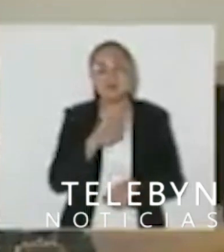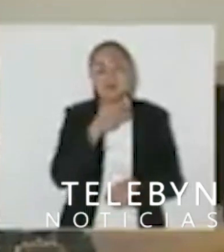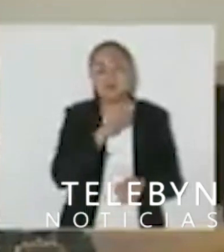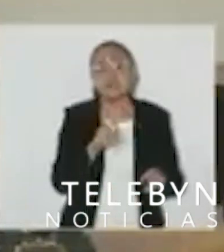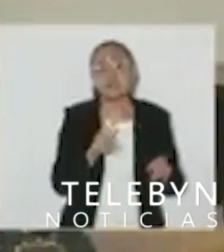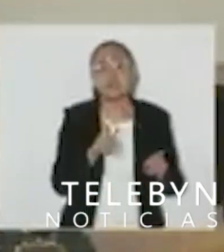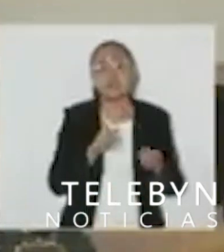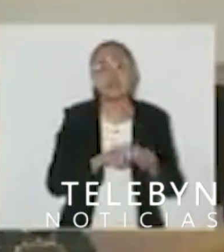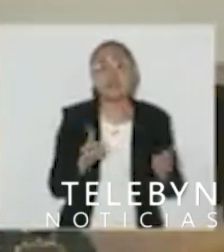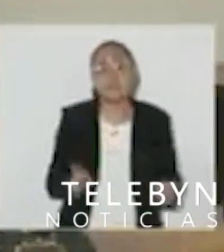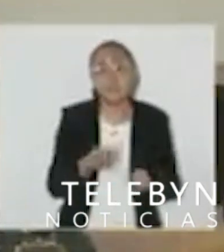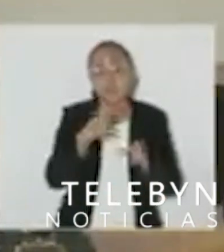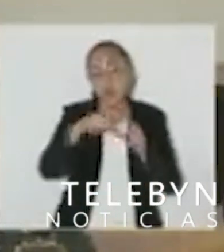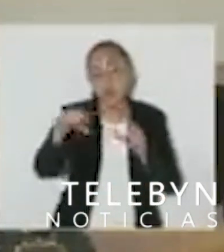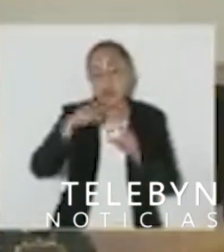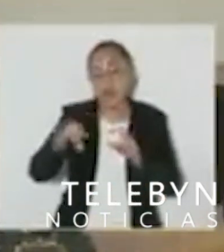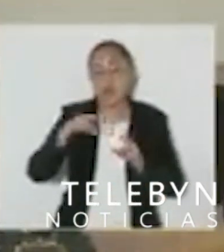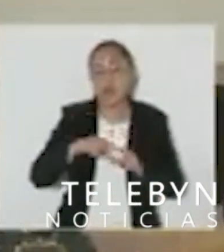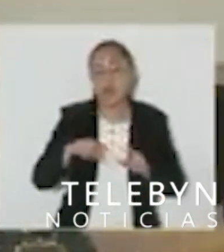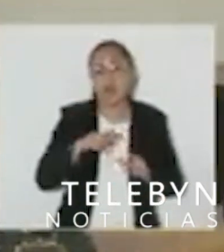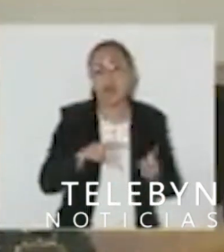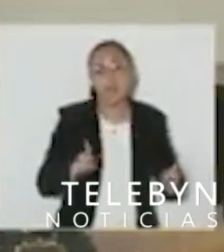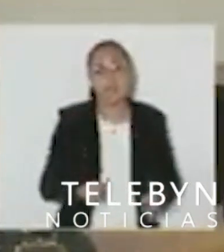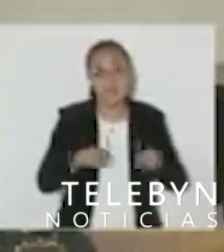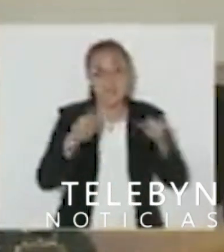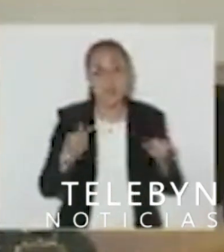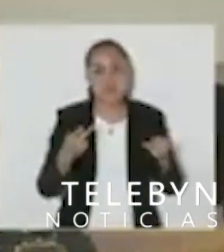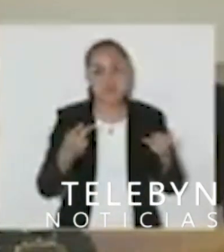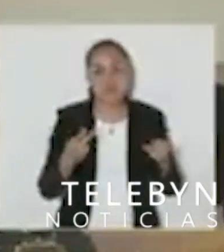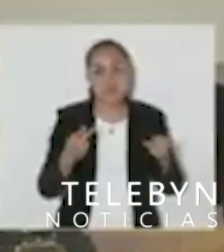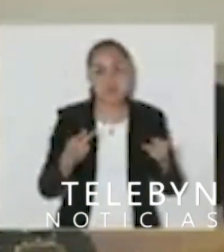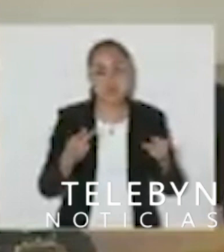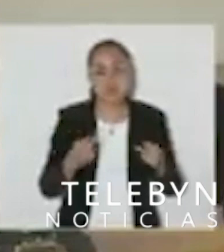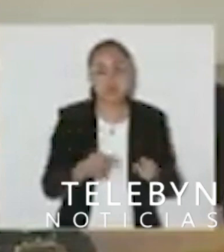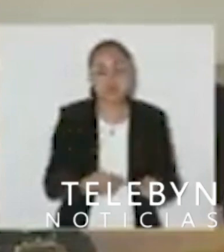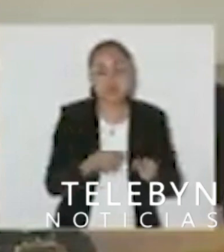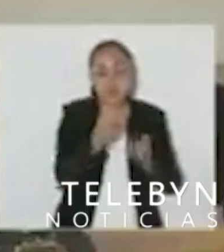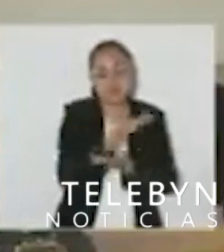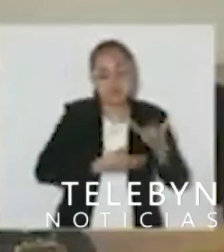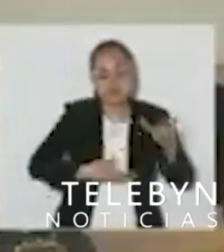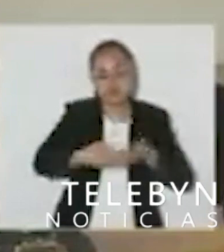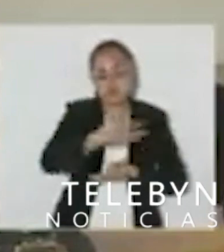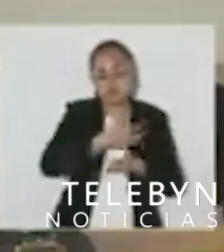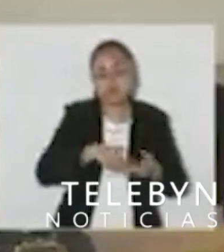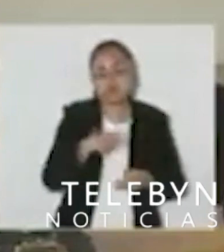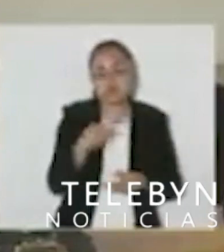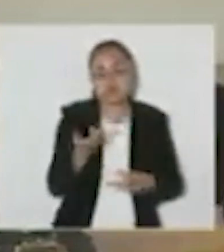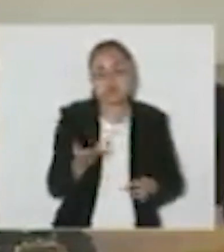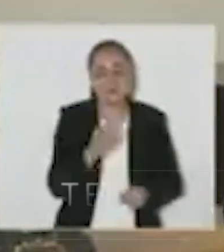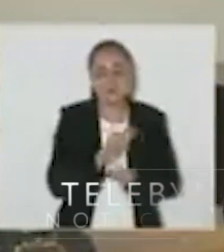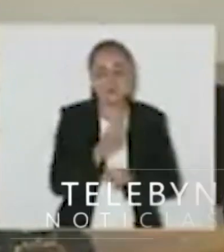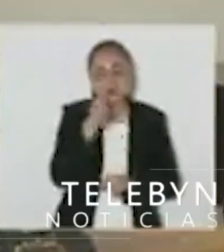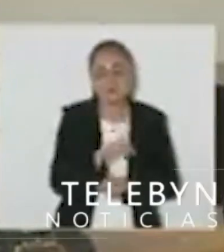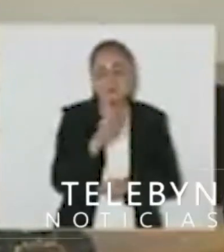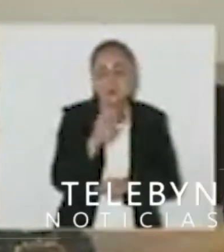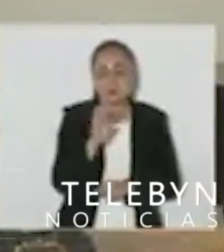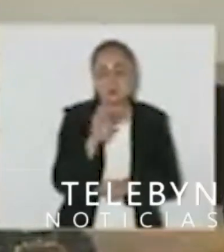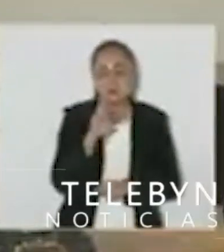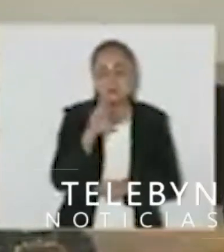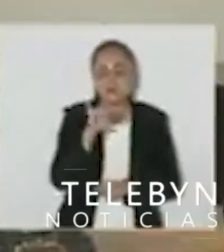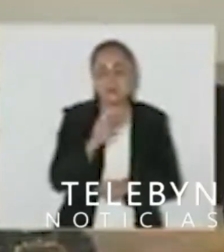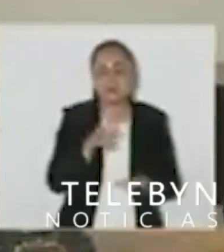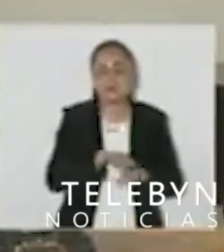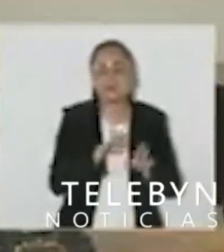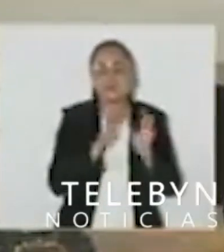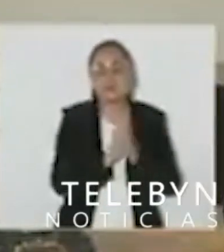rentan para eventos privados por los que se cobra el acceso y hay venta de bebidas alcohólicas todo le ordeno a depris que se